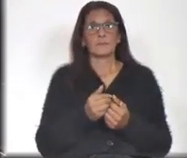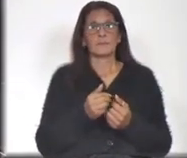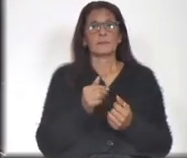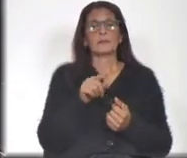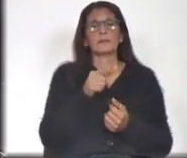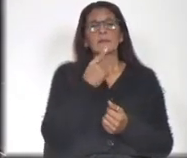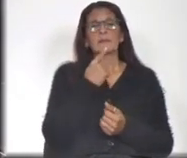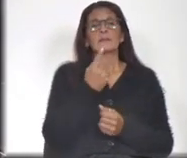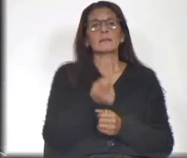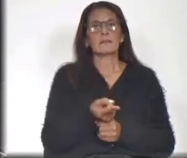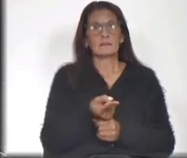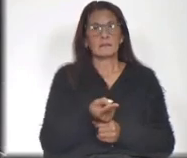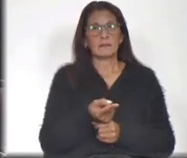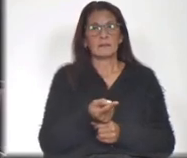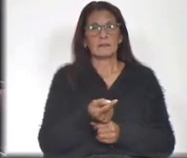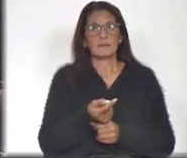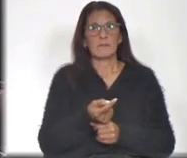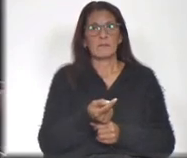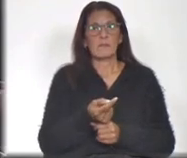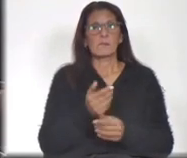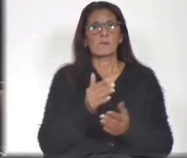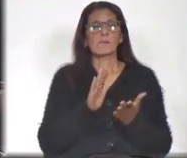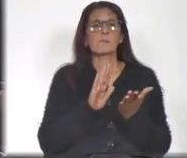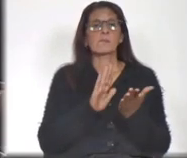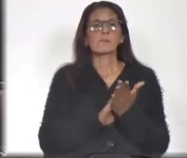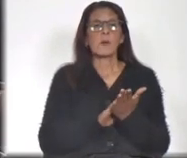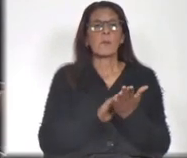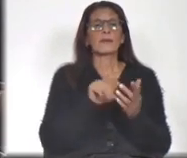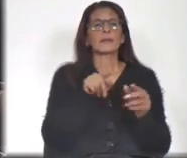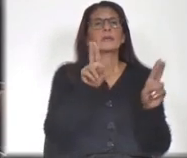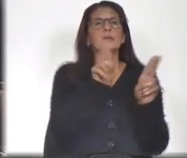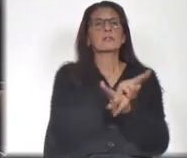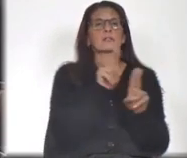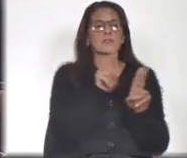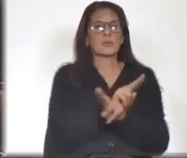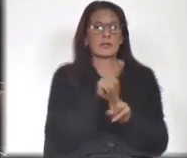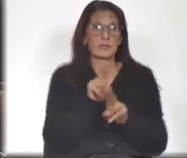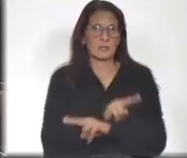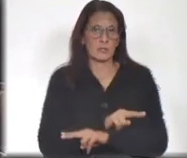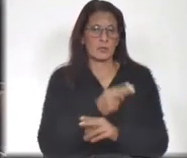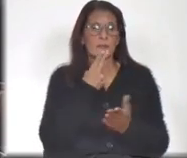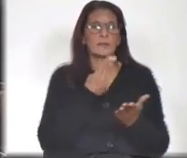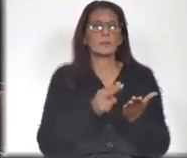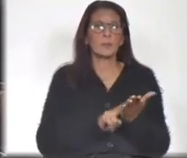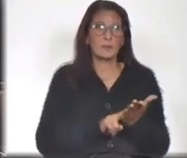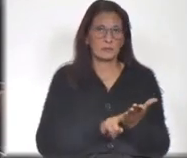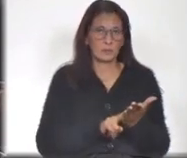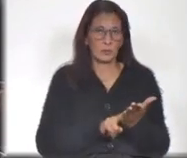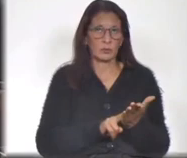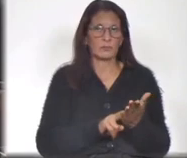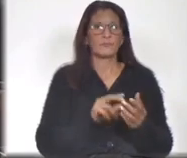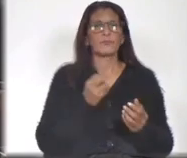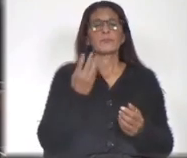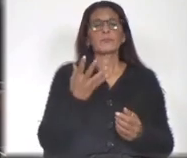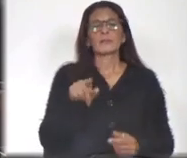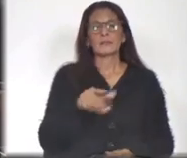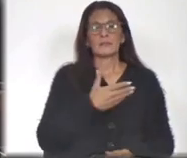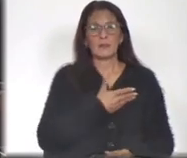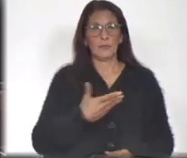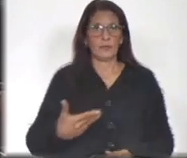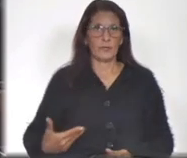se refiere a las exoneraciones tributarias que este